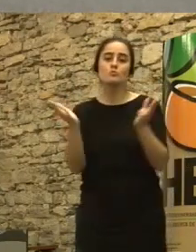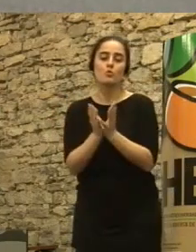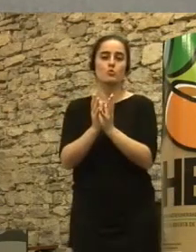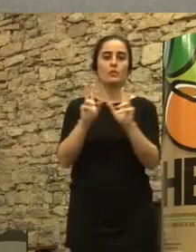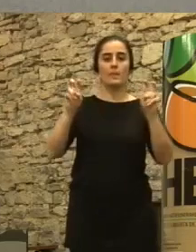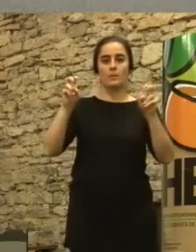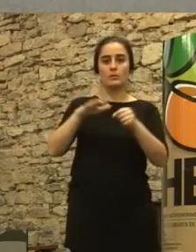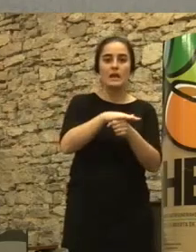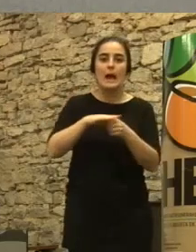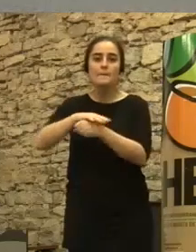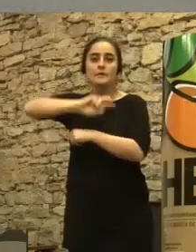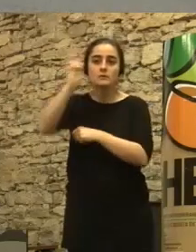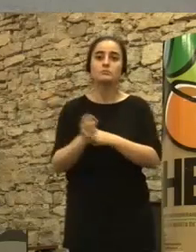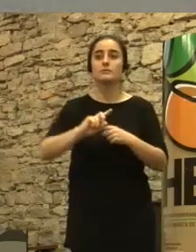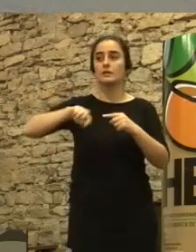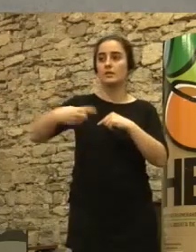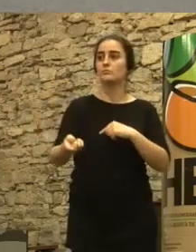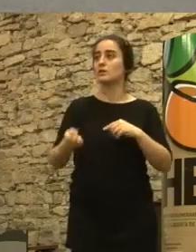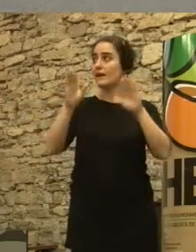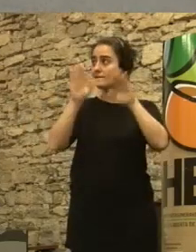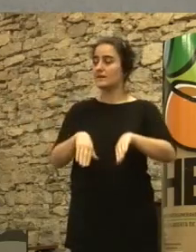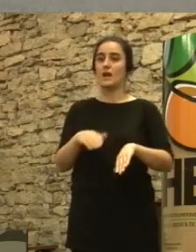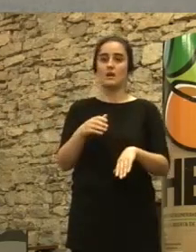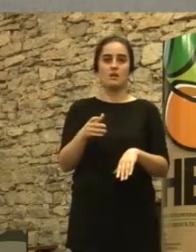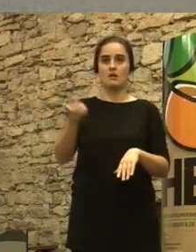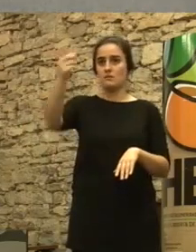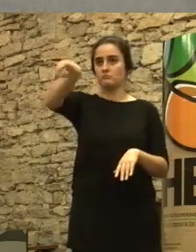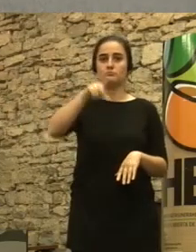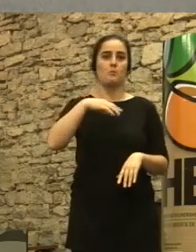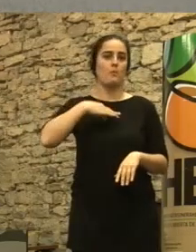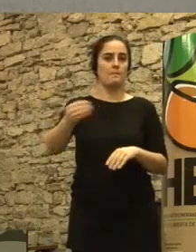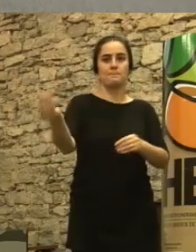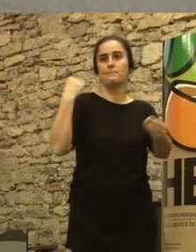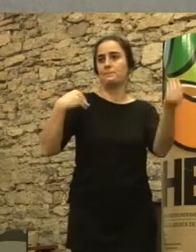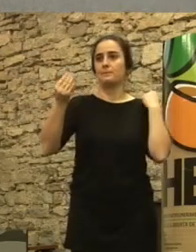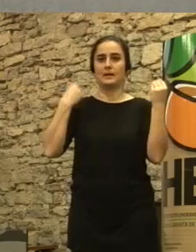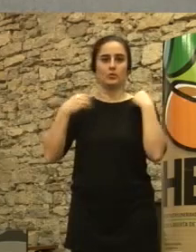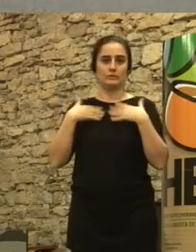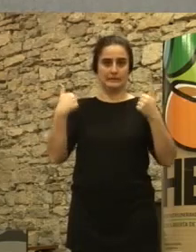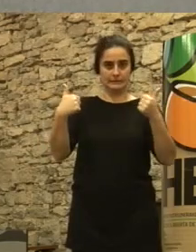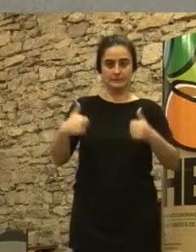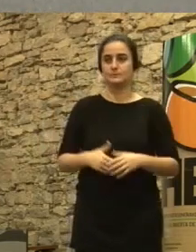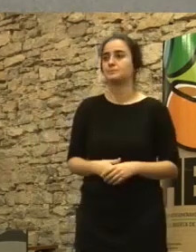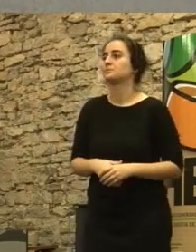ámbitos, y luego podéis, al final, sabéis, hacer todas las preguntas que queráis. Vale.